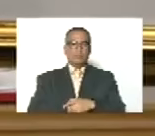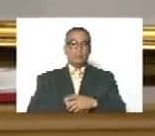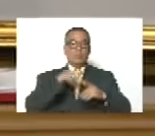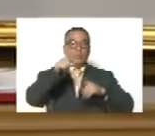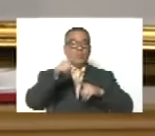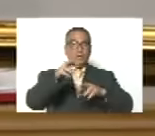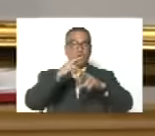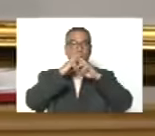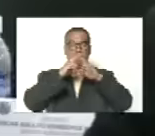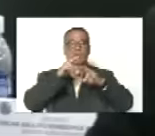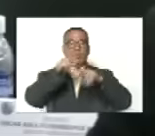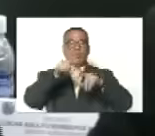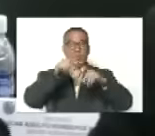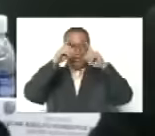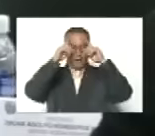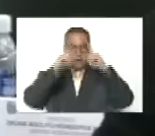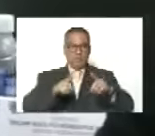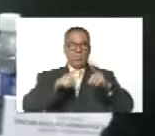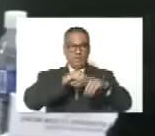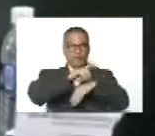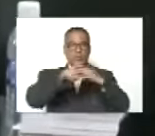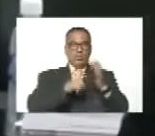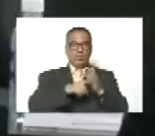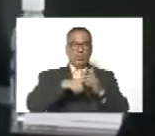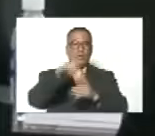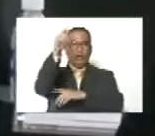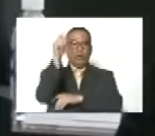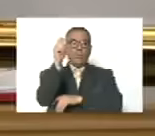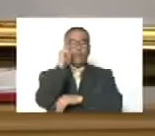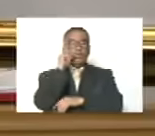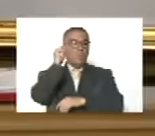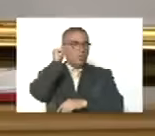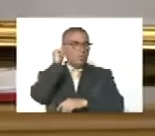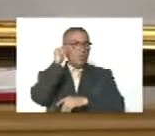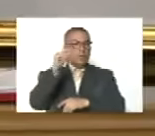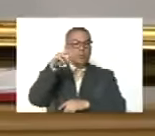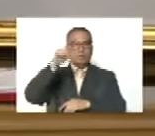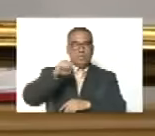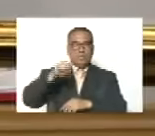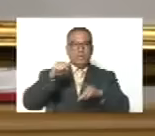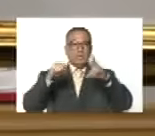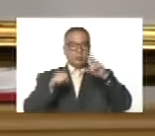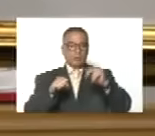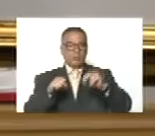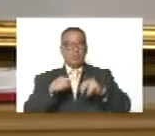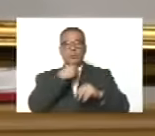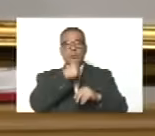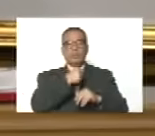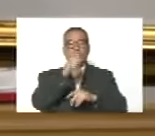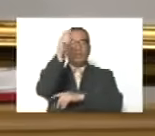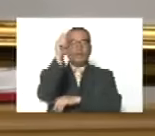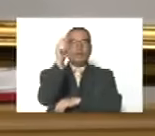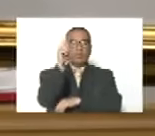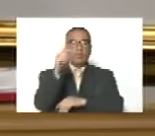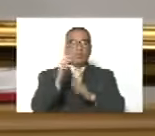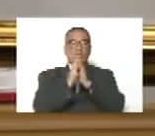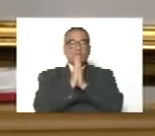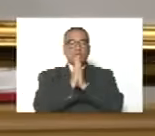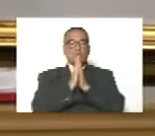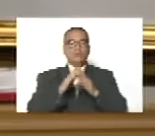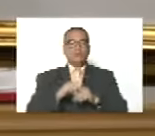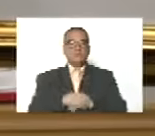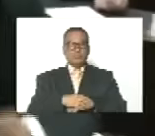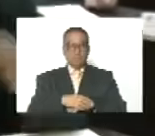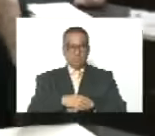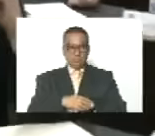Eso corresponde a la decisión de todos los diputados de la Alianza Democrática, ¿es así? No, diputado, micrófono para el diputado, por favor.